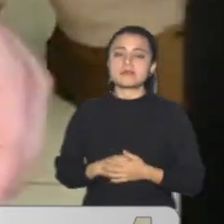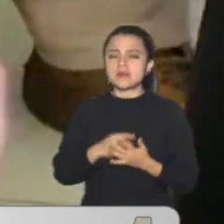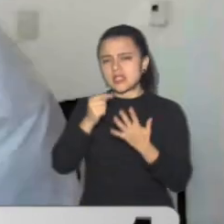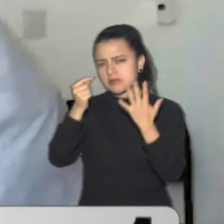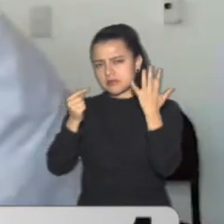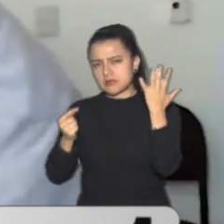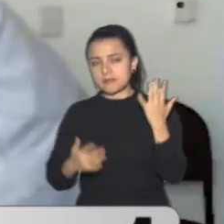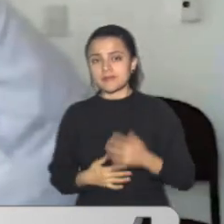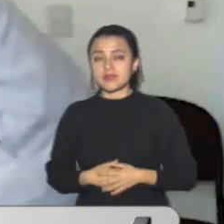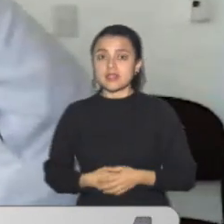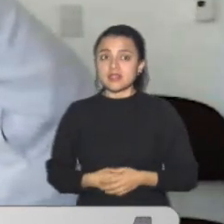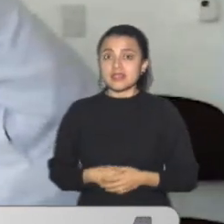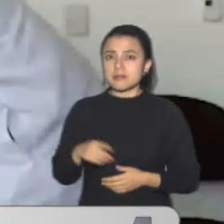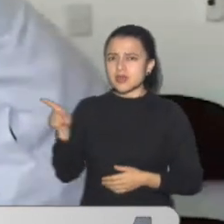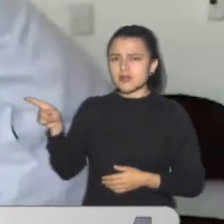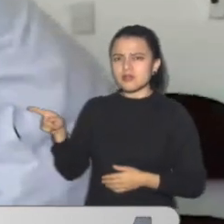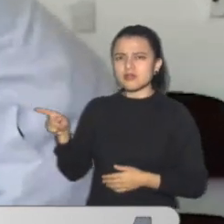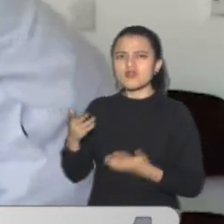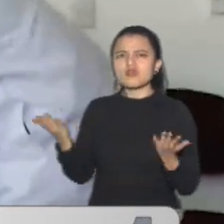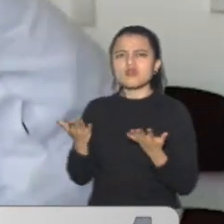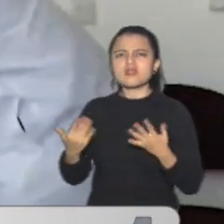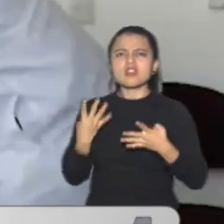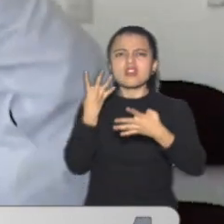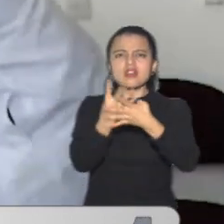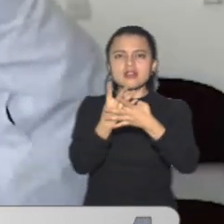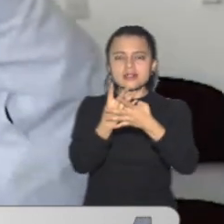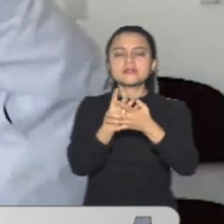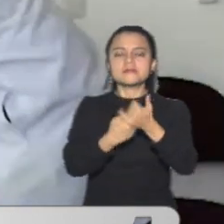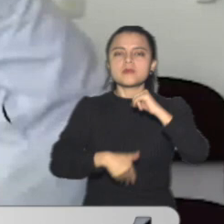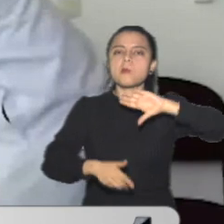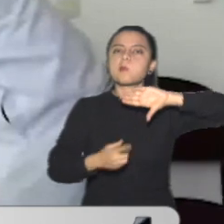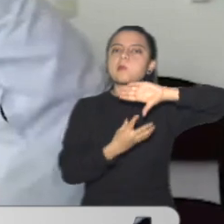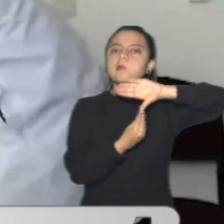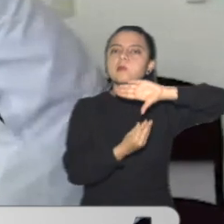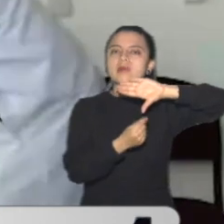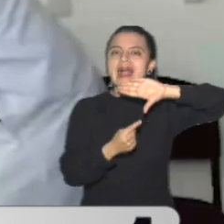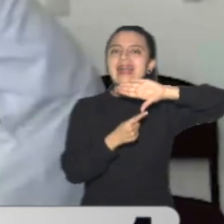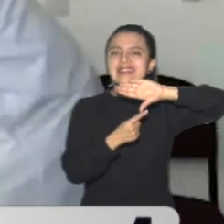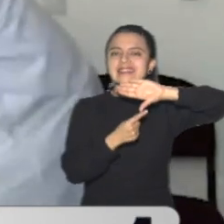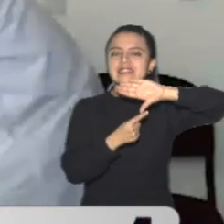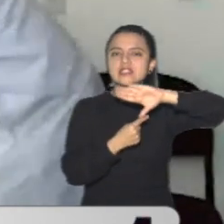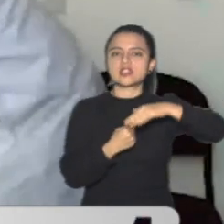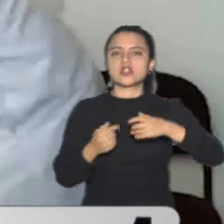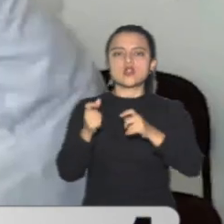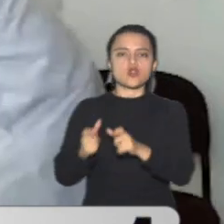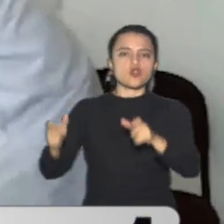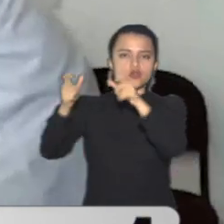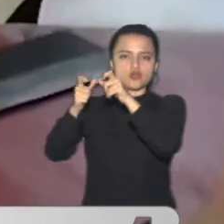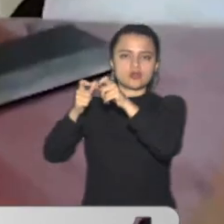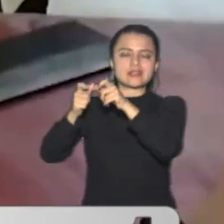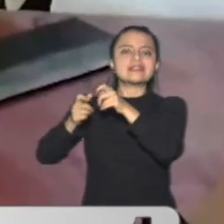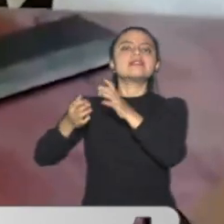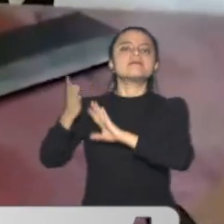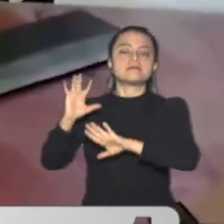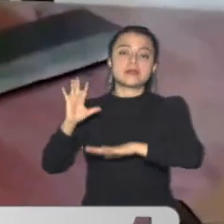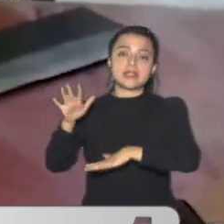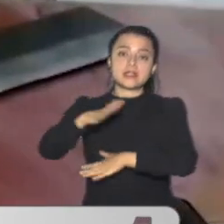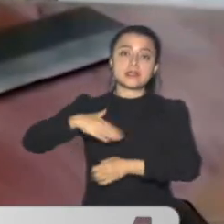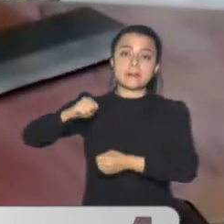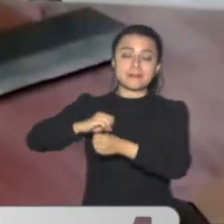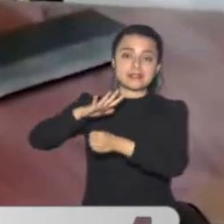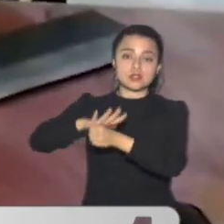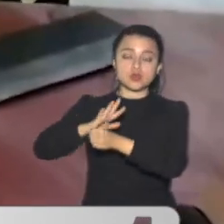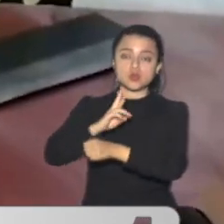por la corte del distrito sur de la florida esto ocurrió hoy en la mañana y fue por parte de la policía nacional la dirección quienes